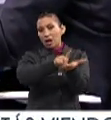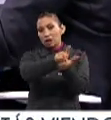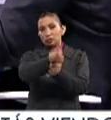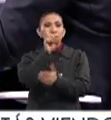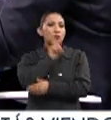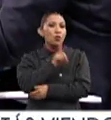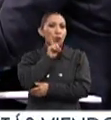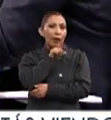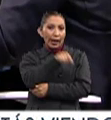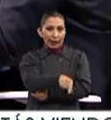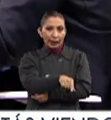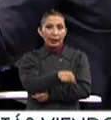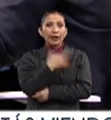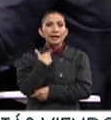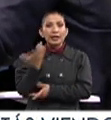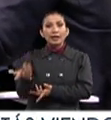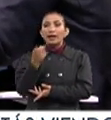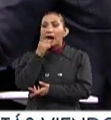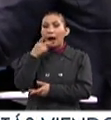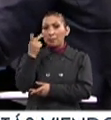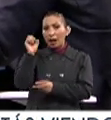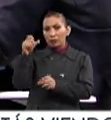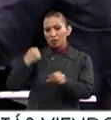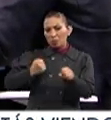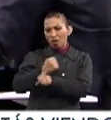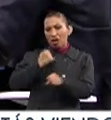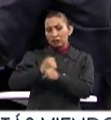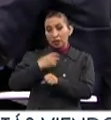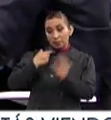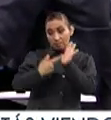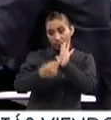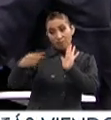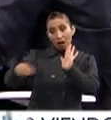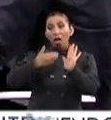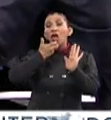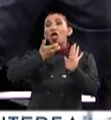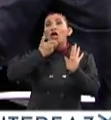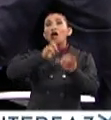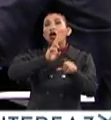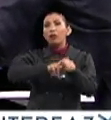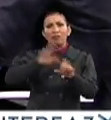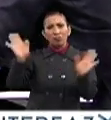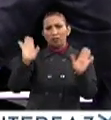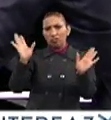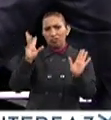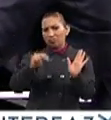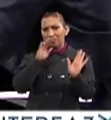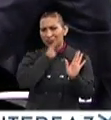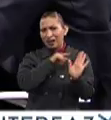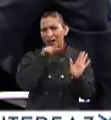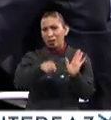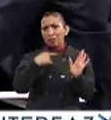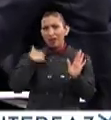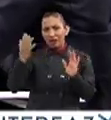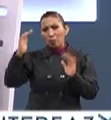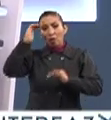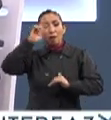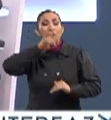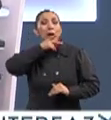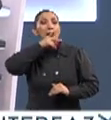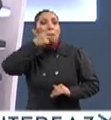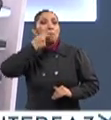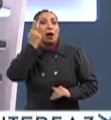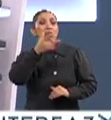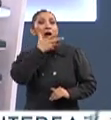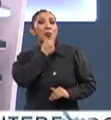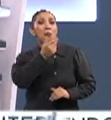derechos y erradican este tipo de violencia y visibilizan la normalización en la que han vivido, dado este esquema patriarcal, este esquema en